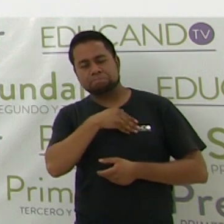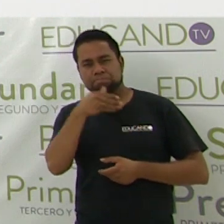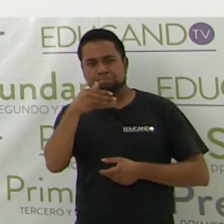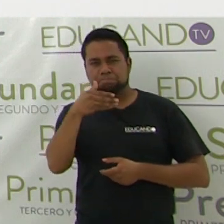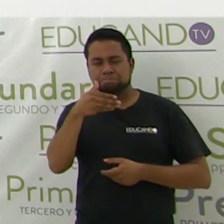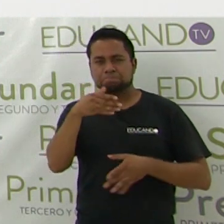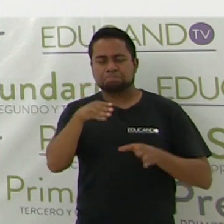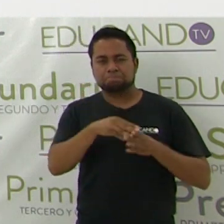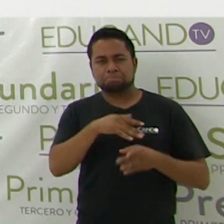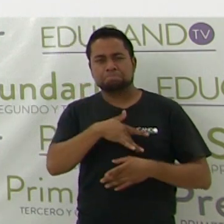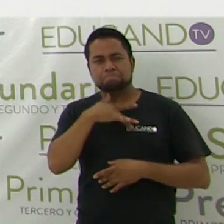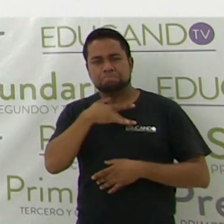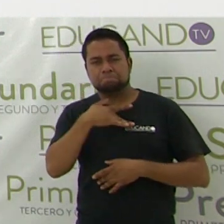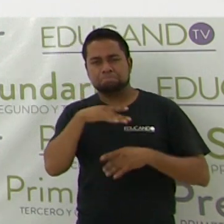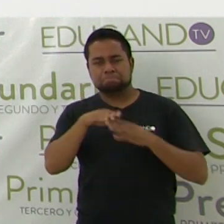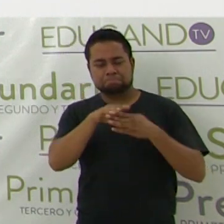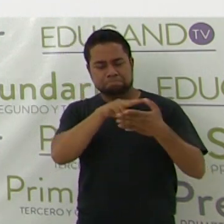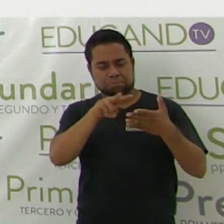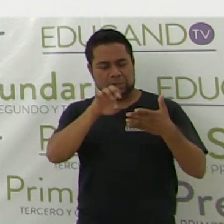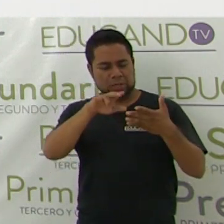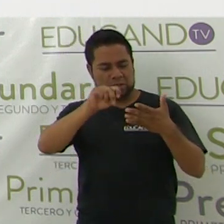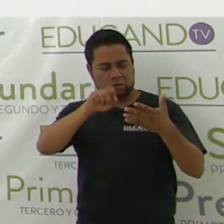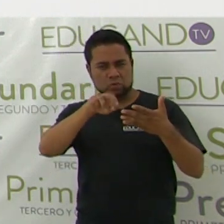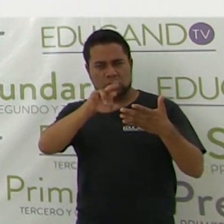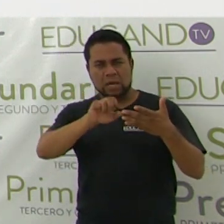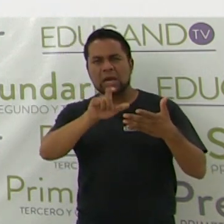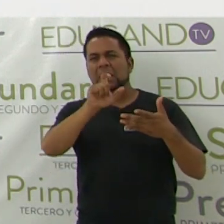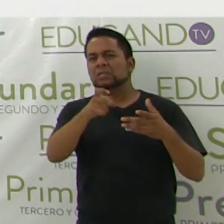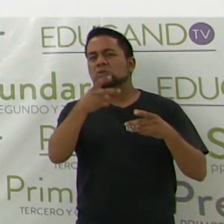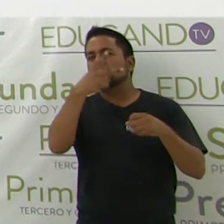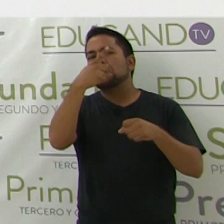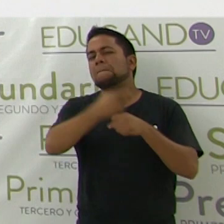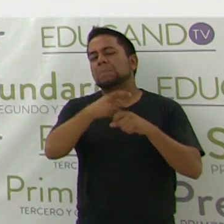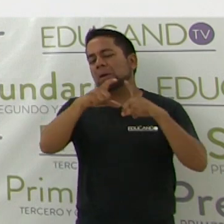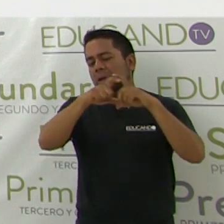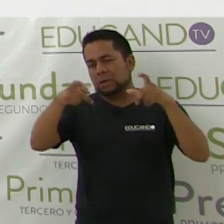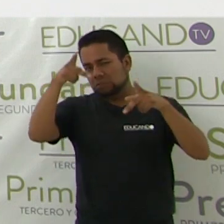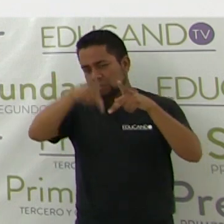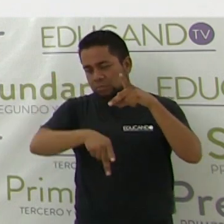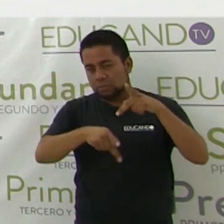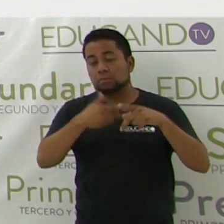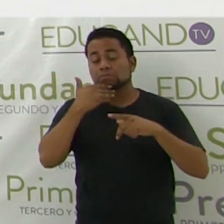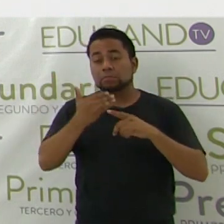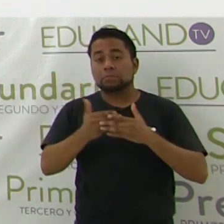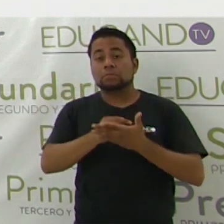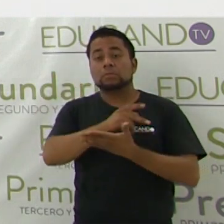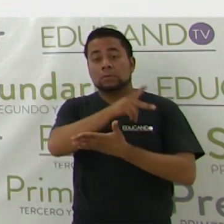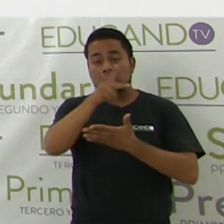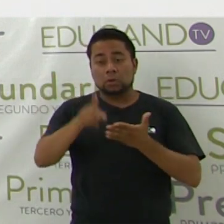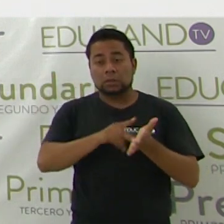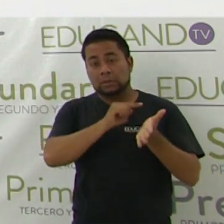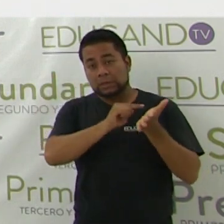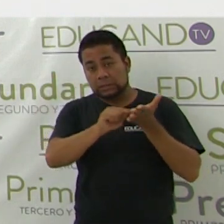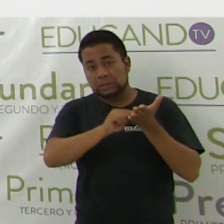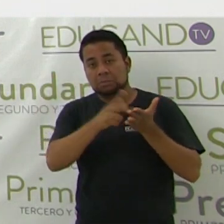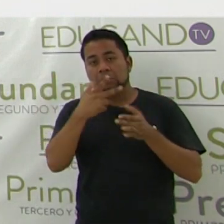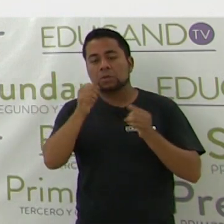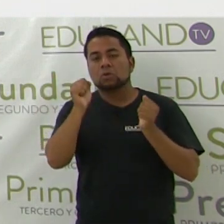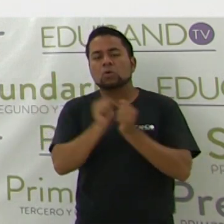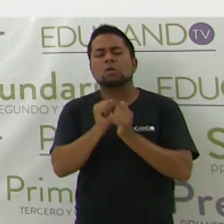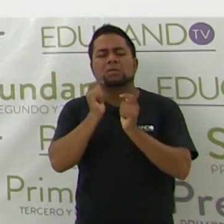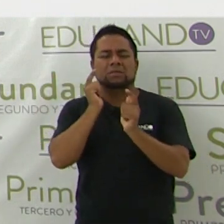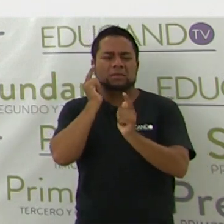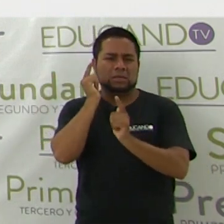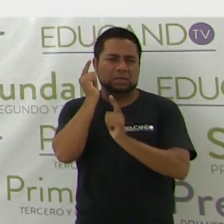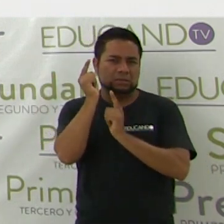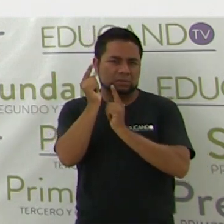visto lo cual por el cura. Esa es la primera parte. Ahora, vamos a volver a pasar el dedo, pero más